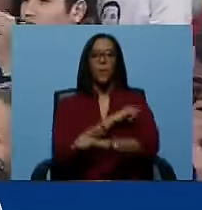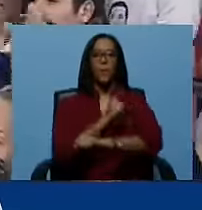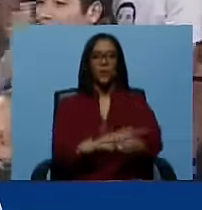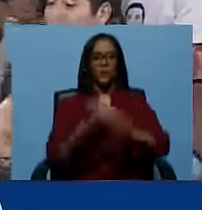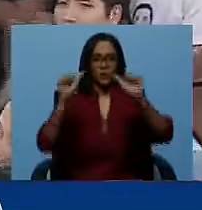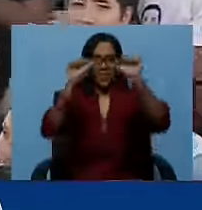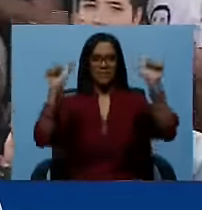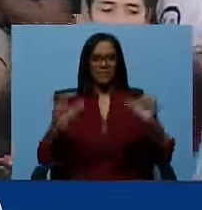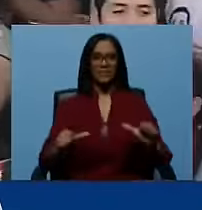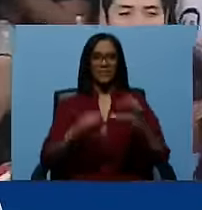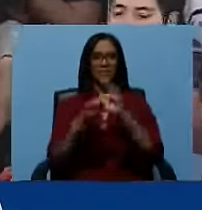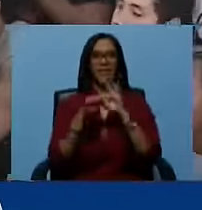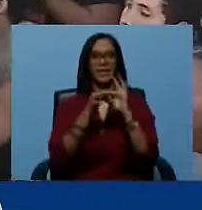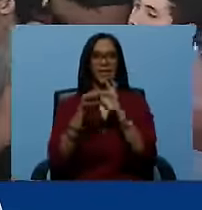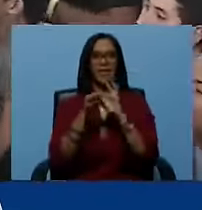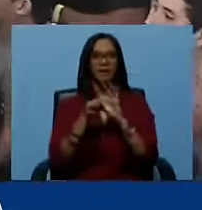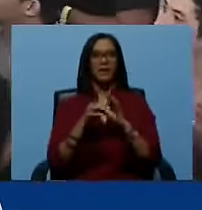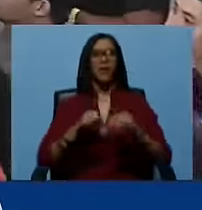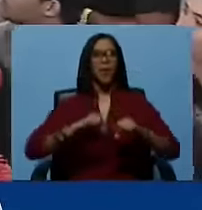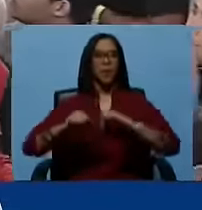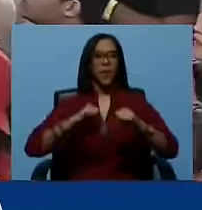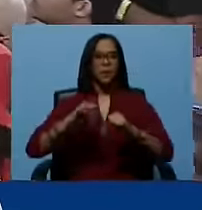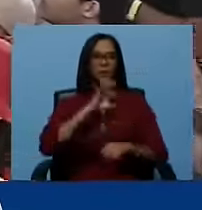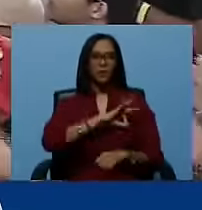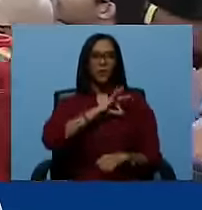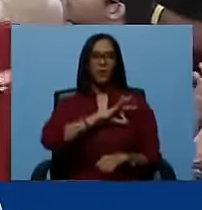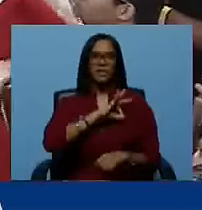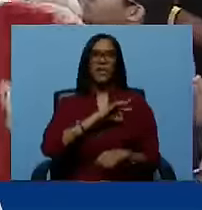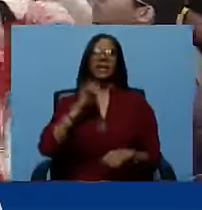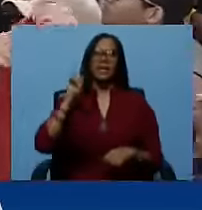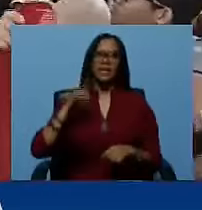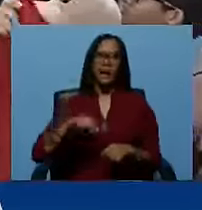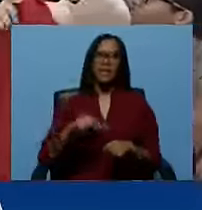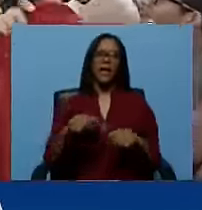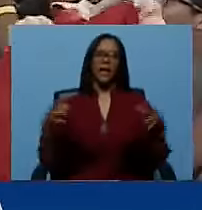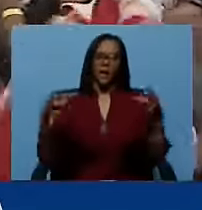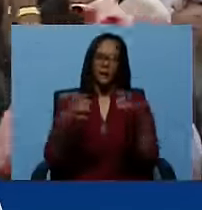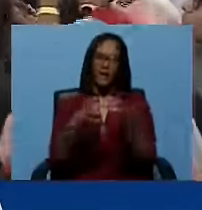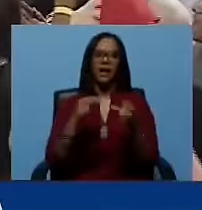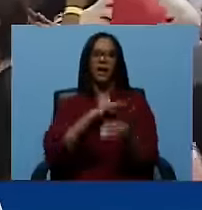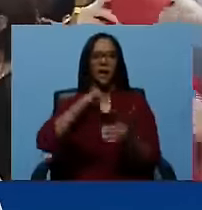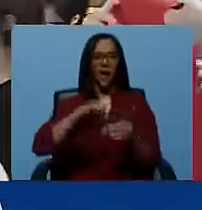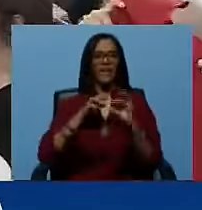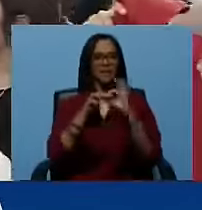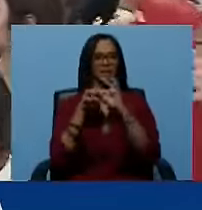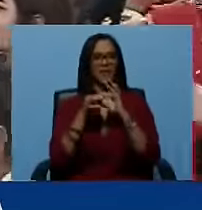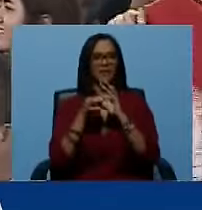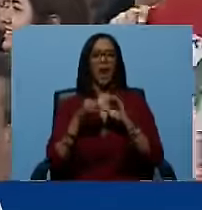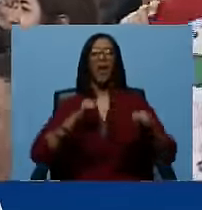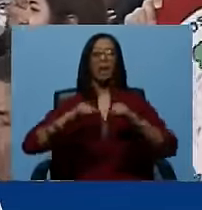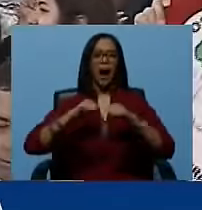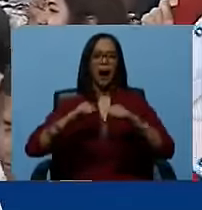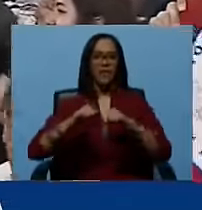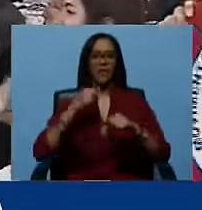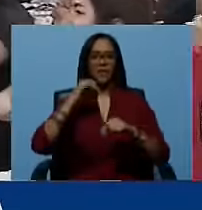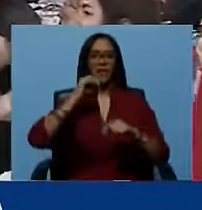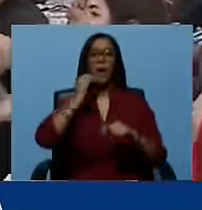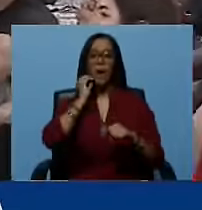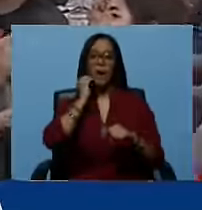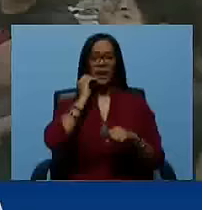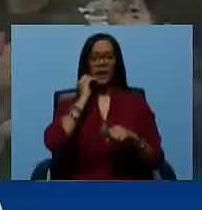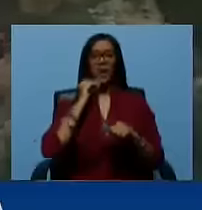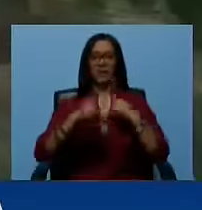sistema de alianzas con los movimientos sociales y también consolidando nuestra relación con los movimientos juveniles de